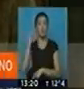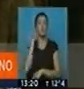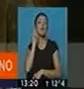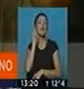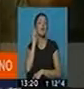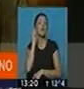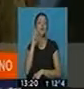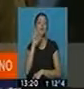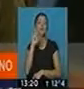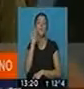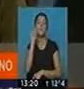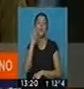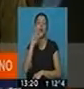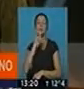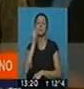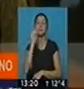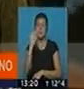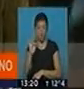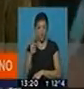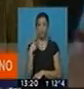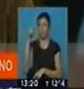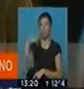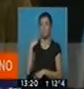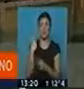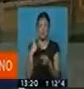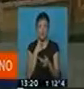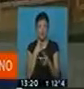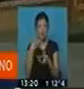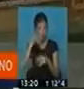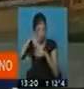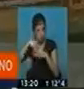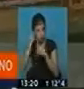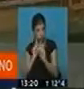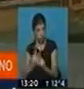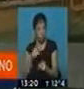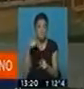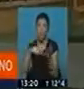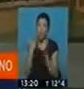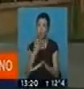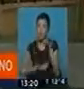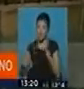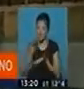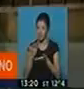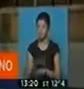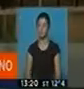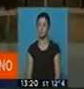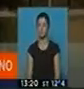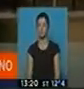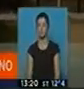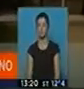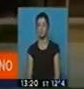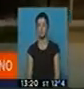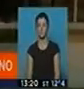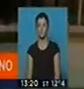pidiendo ahora España es que Gibraltar se quede, pero quieren compartirla. Claro, Raúl. A ver, ¿qué pasa con lo económico? Decía